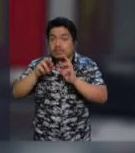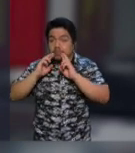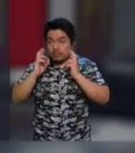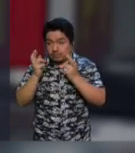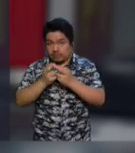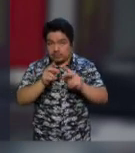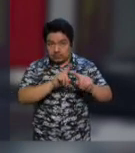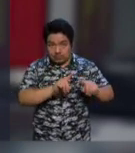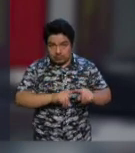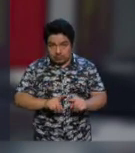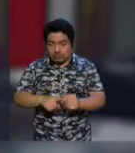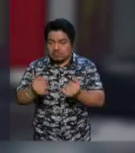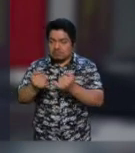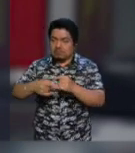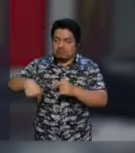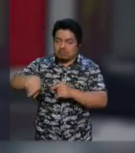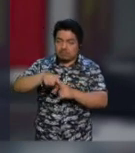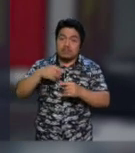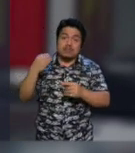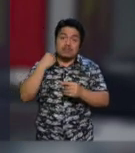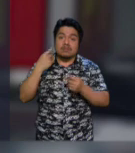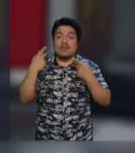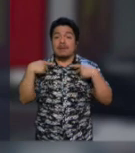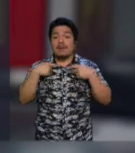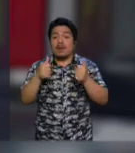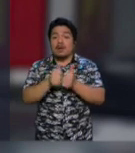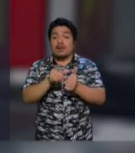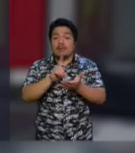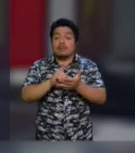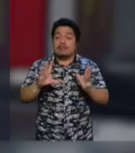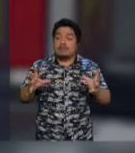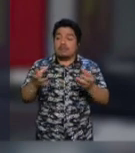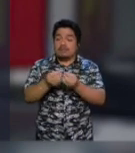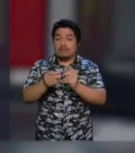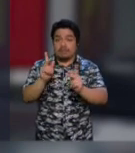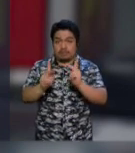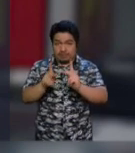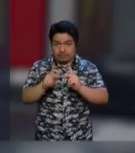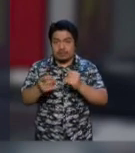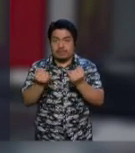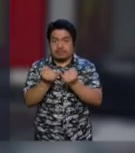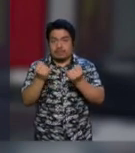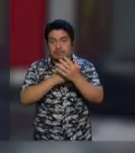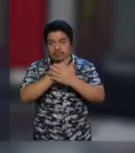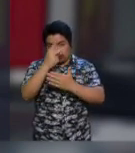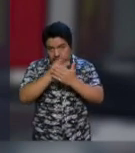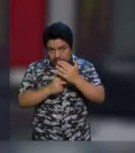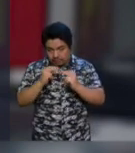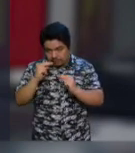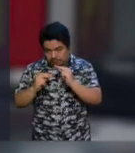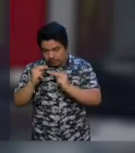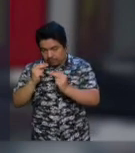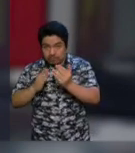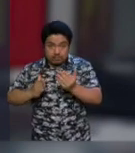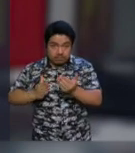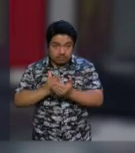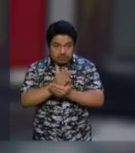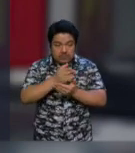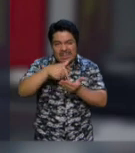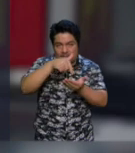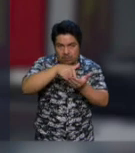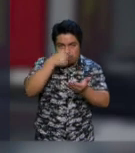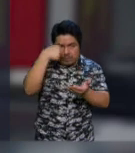poderes ejecutivo, legislativo local y las personas con discapacidad, así como la creación de un plan de acción gradual sobre accesibilidad en la